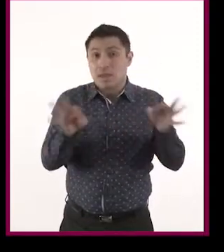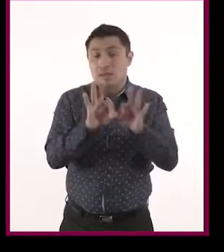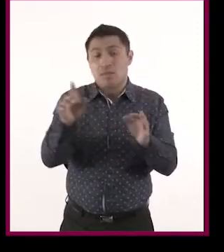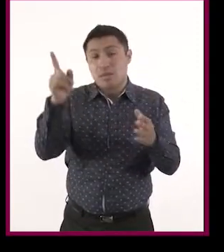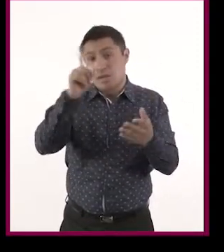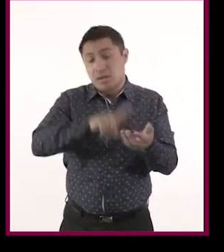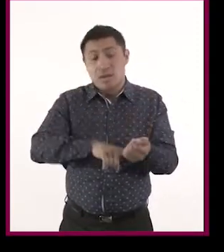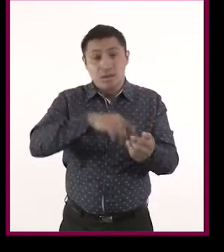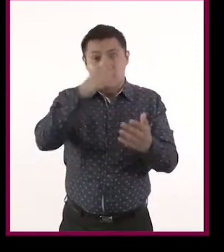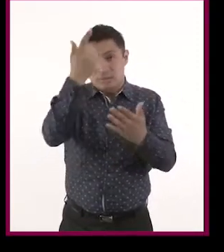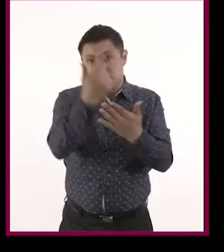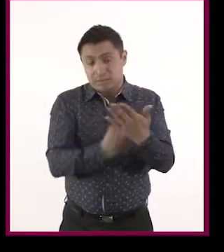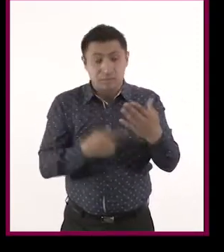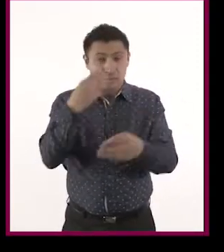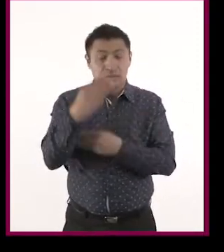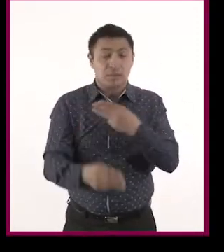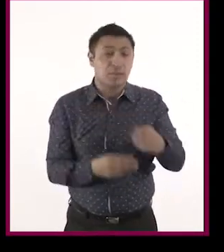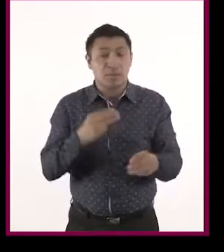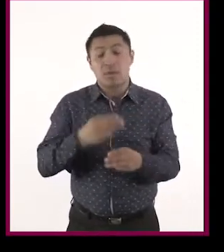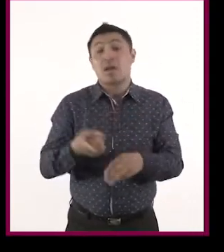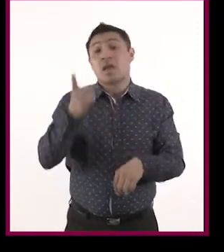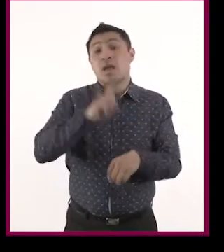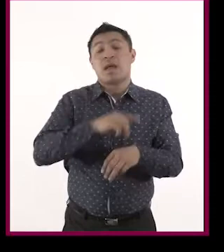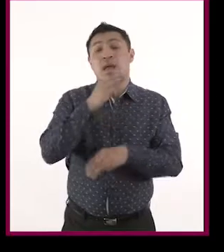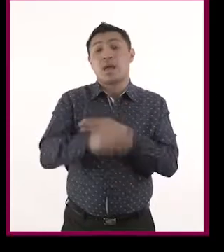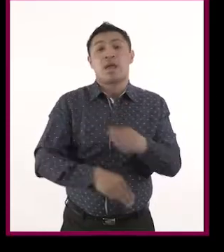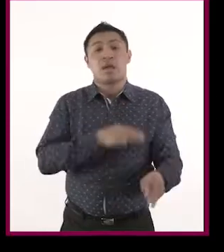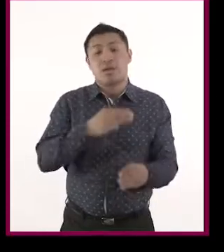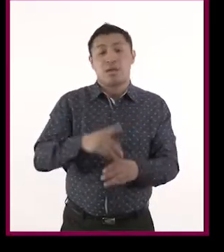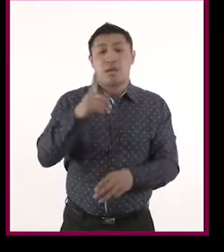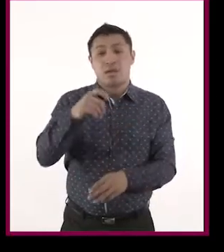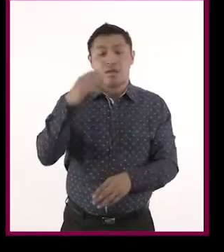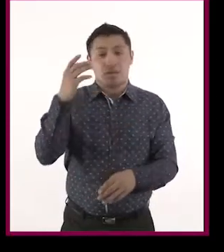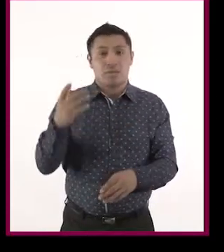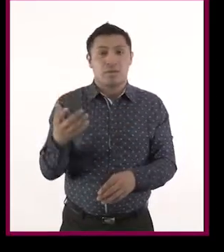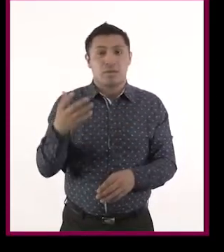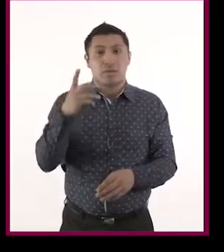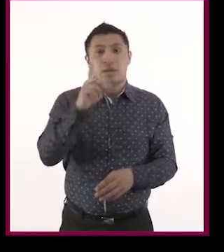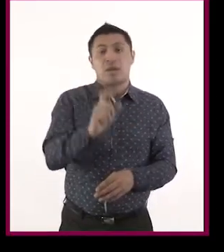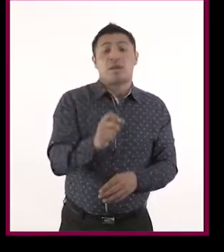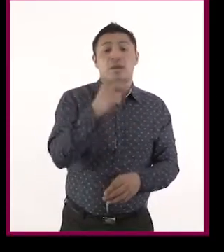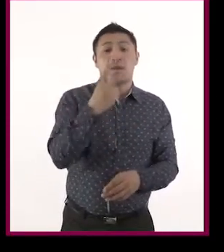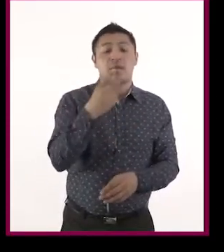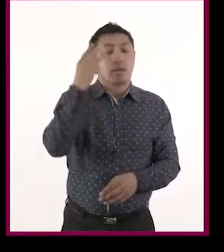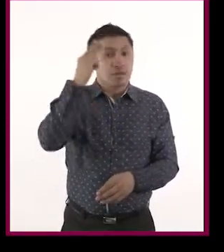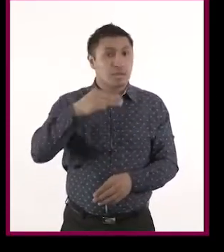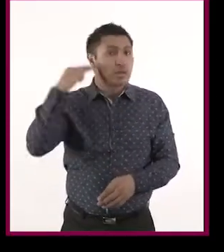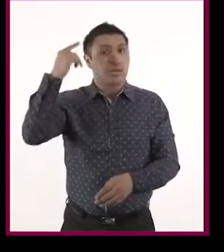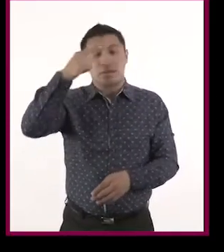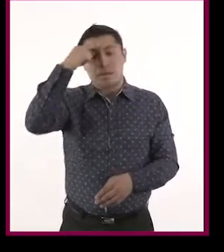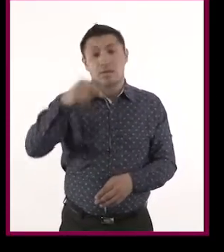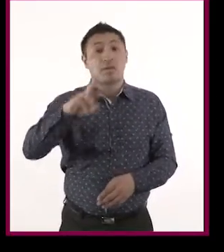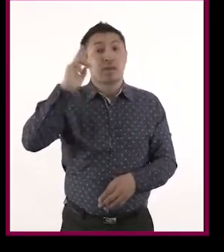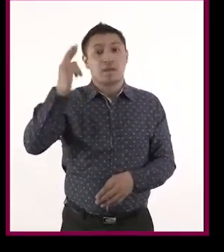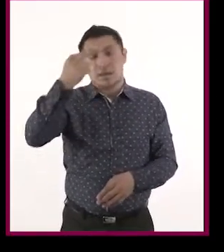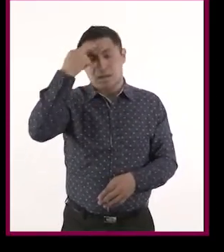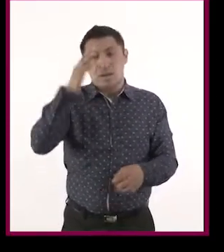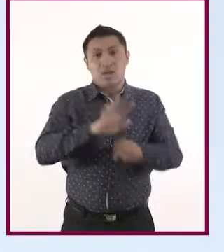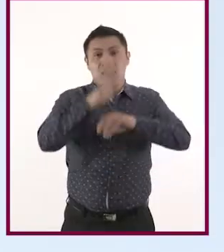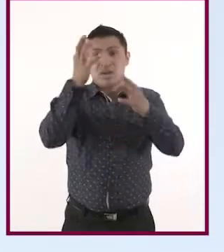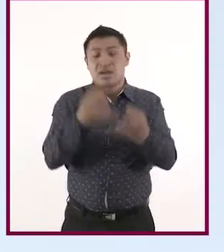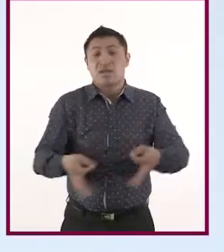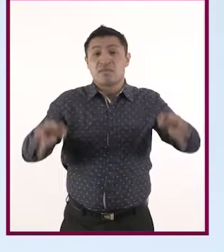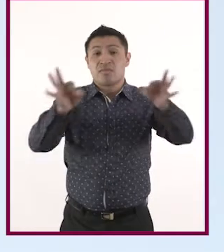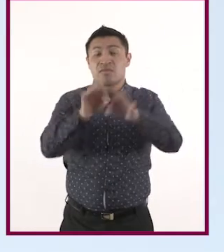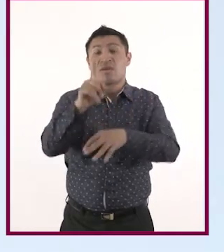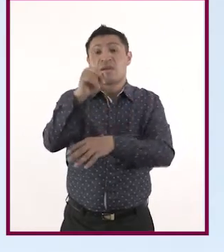agenda mundial, e incluso el Día Mundial del Agua se celebra cada 22 de marzo para recordar la relevancia de este